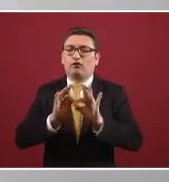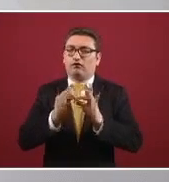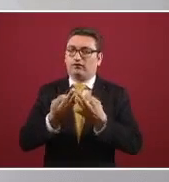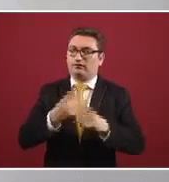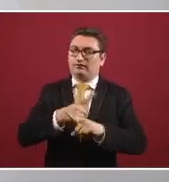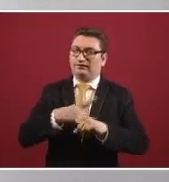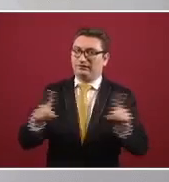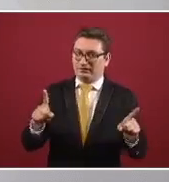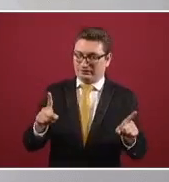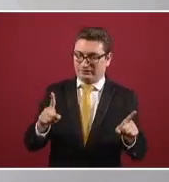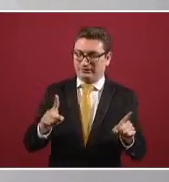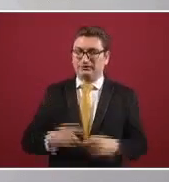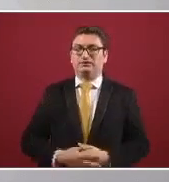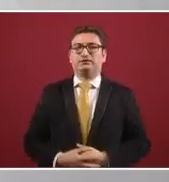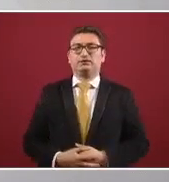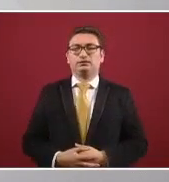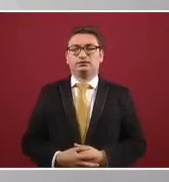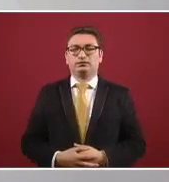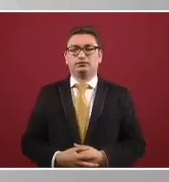Nosotros